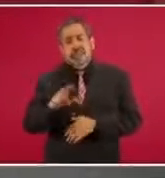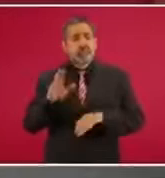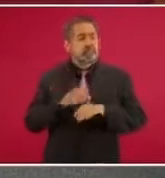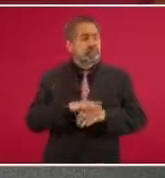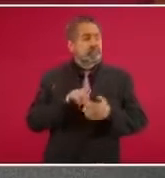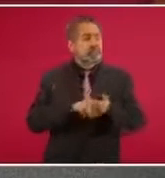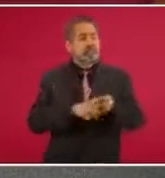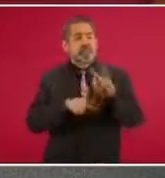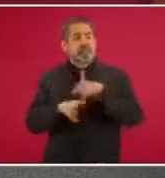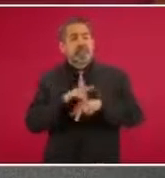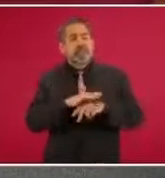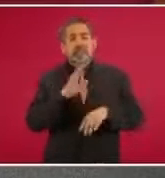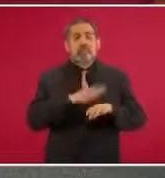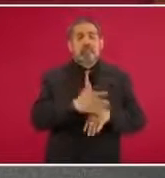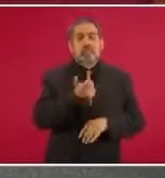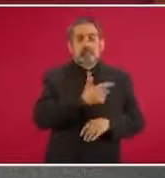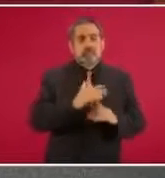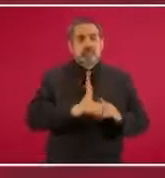producía inflación